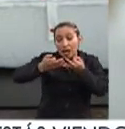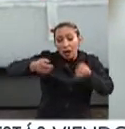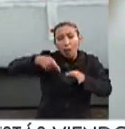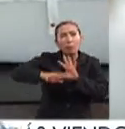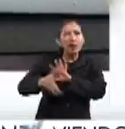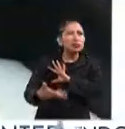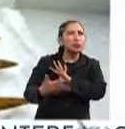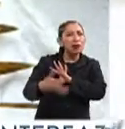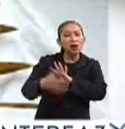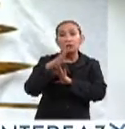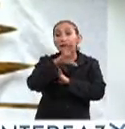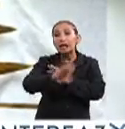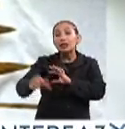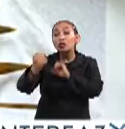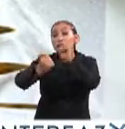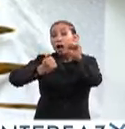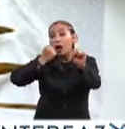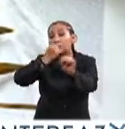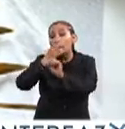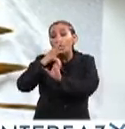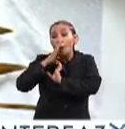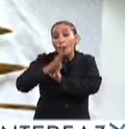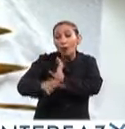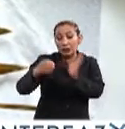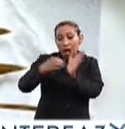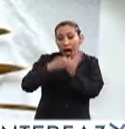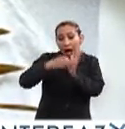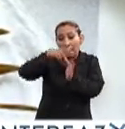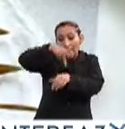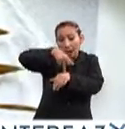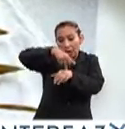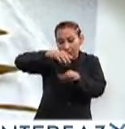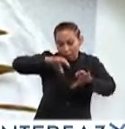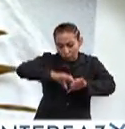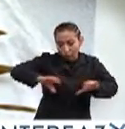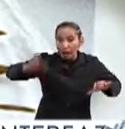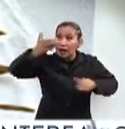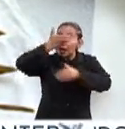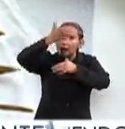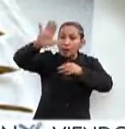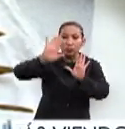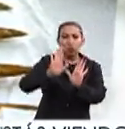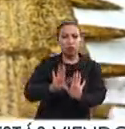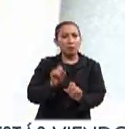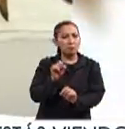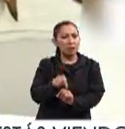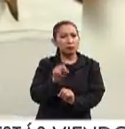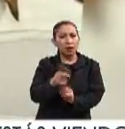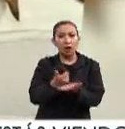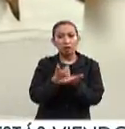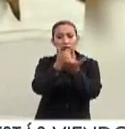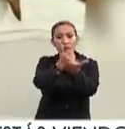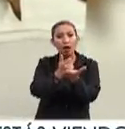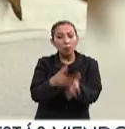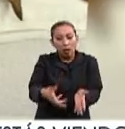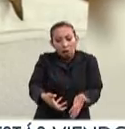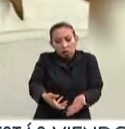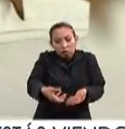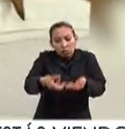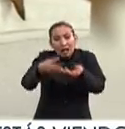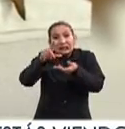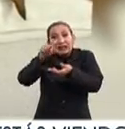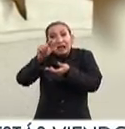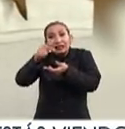tierra aproximadamente 500 años, dentro de cajas de piedra y en condiciones climáticas estables, que ha permitido la extracción de